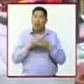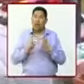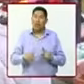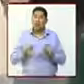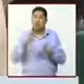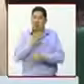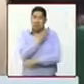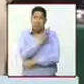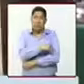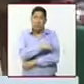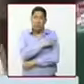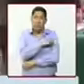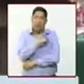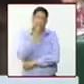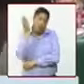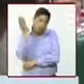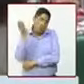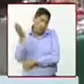que sea en los hospitales, ¿no?